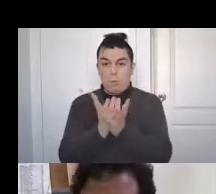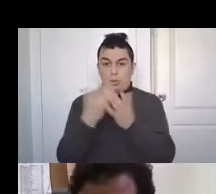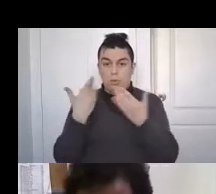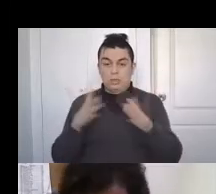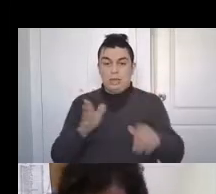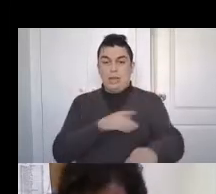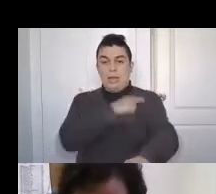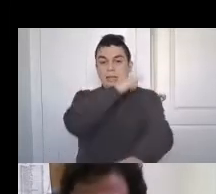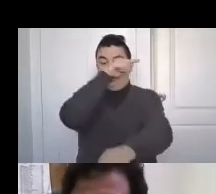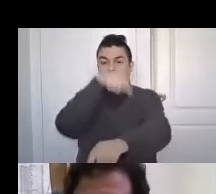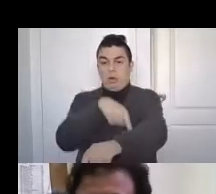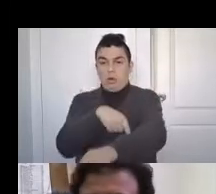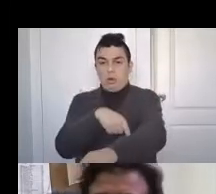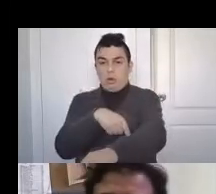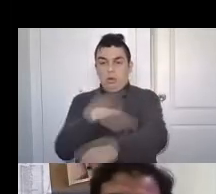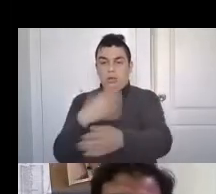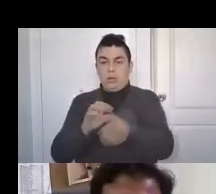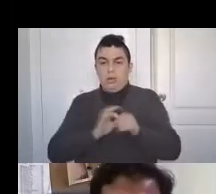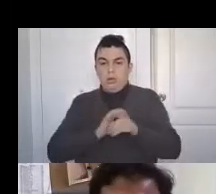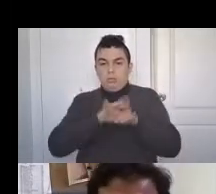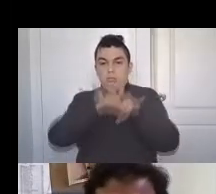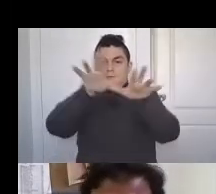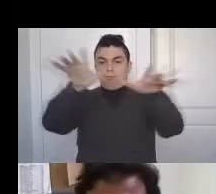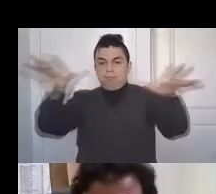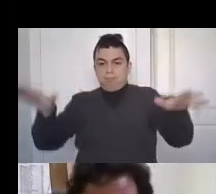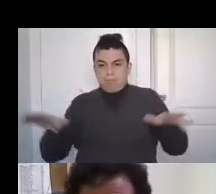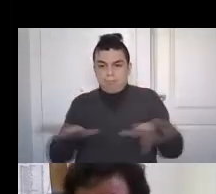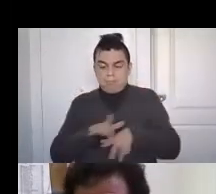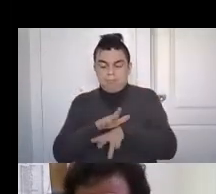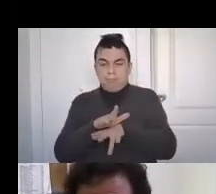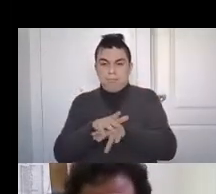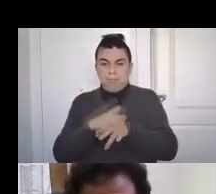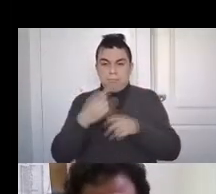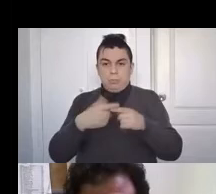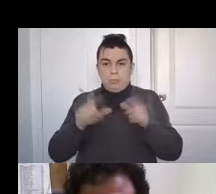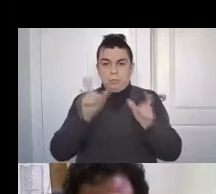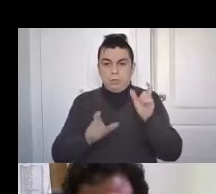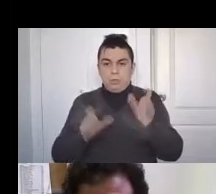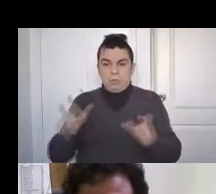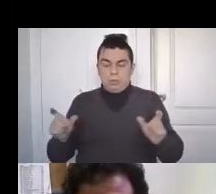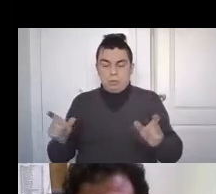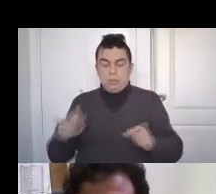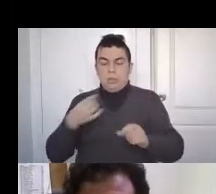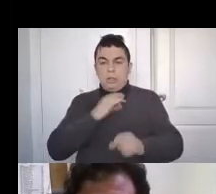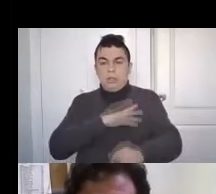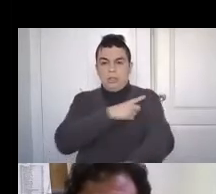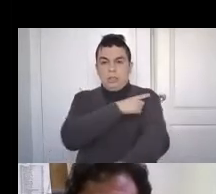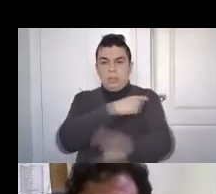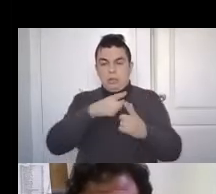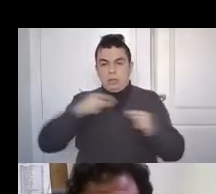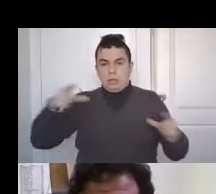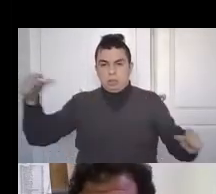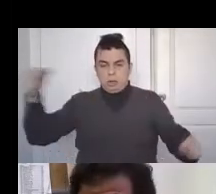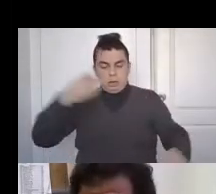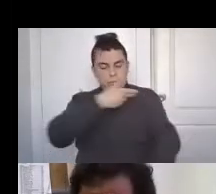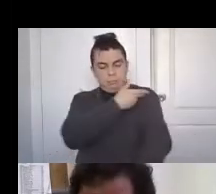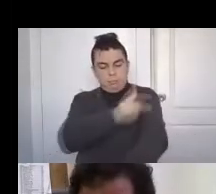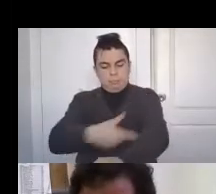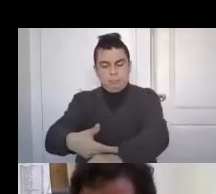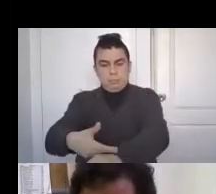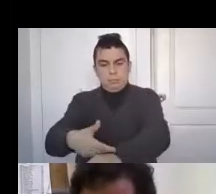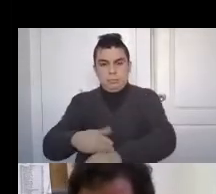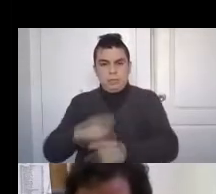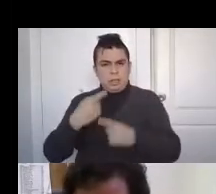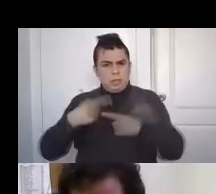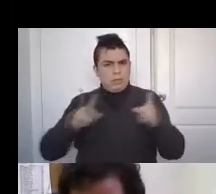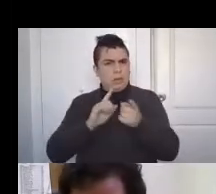se distribuyó entre las personas, acá a nivel nacional, podemos ver que el panorama cambia.